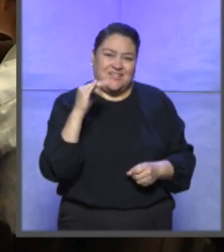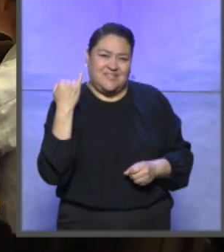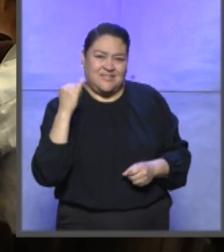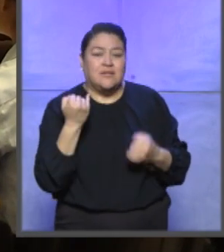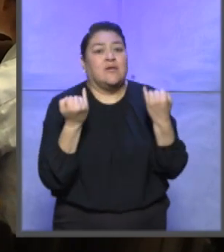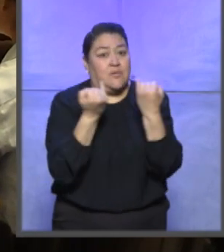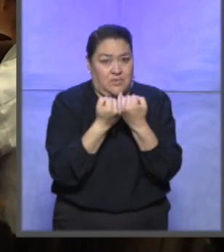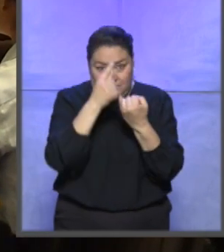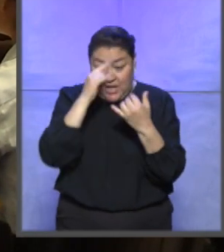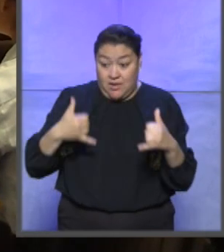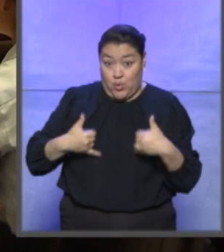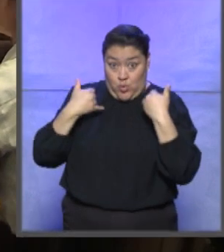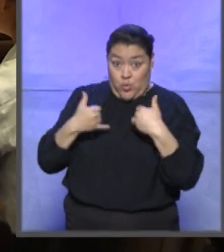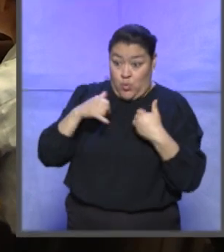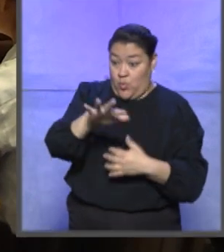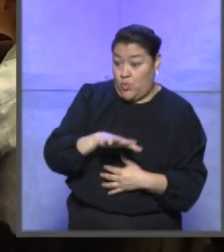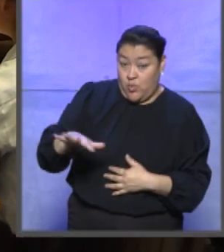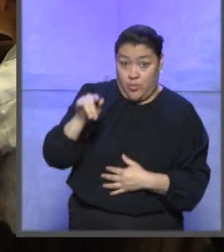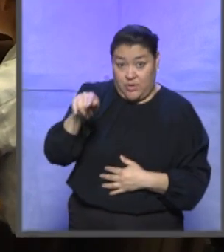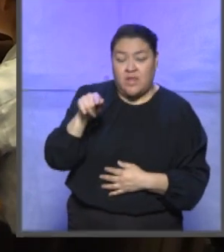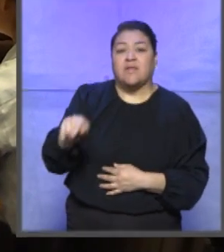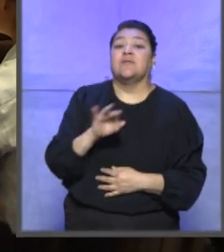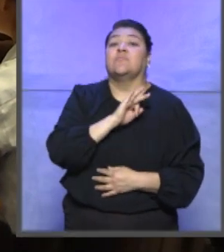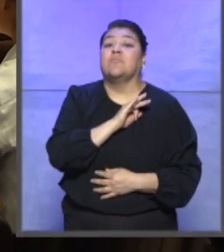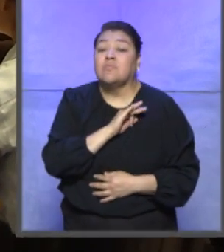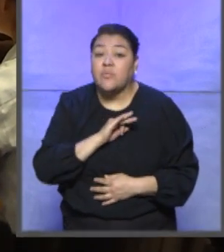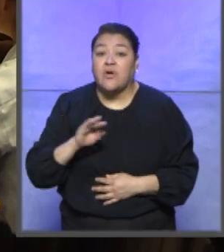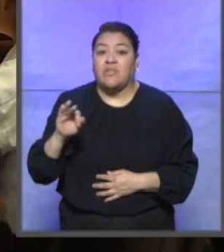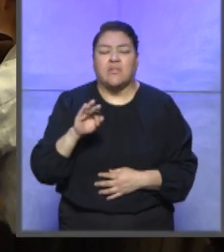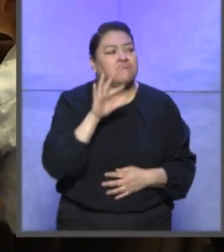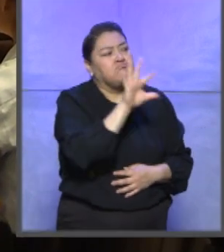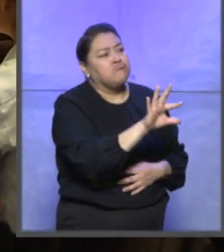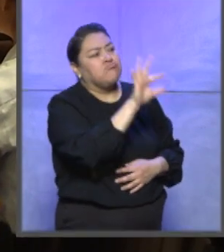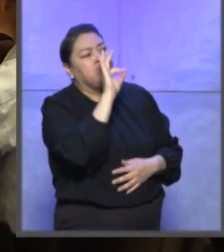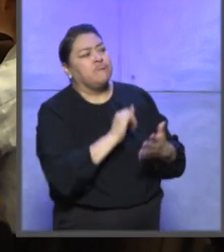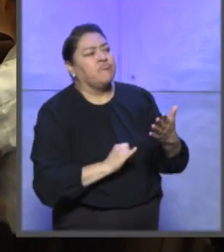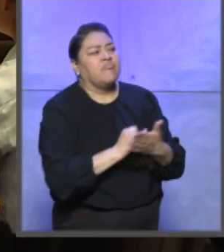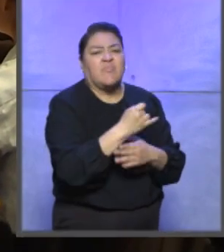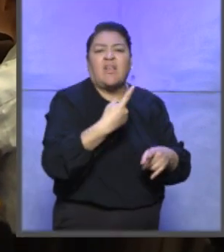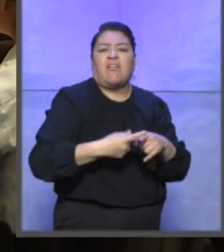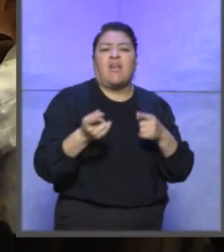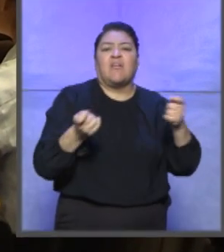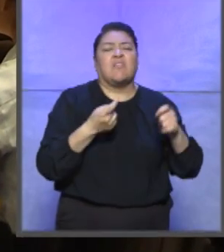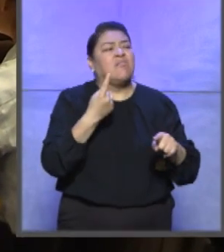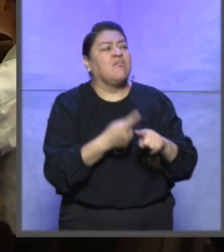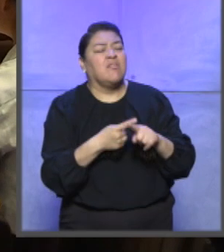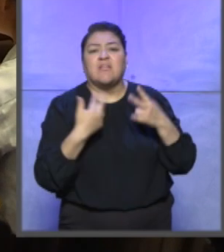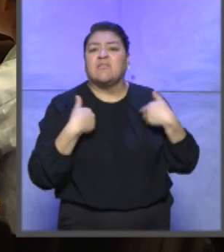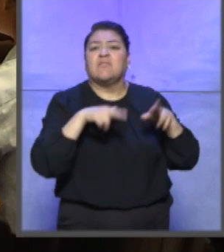concluir, a efectos de que las juventudes tengan injerencia sobre las decisiones de quienes quieren que